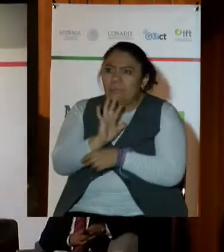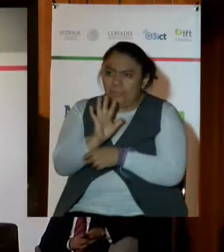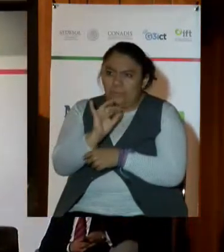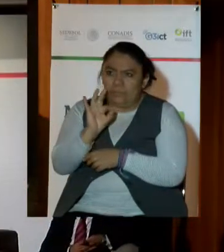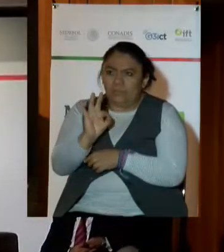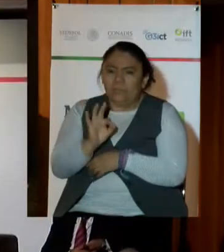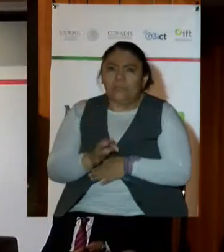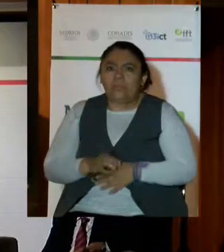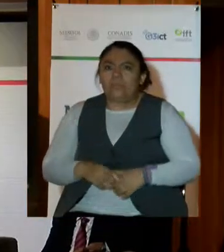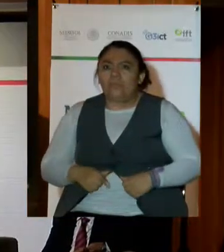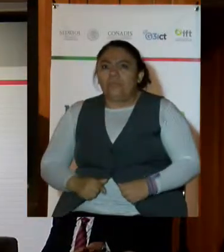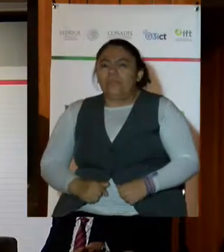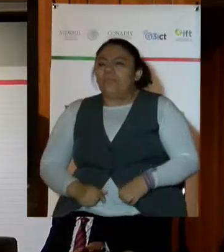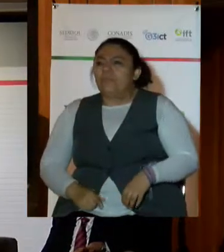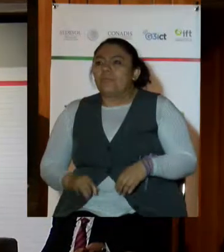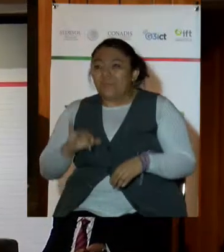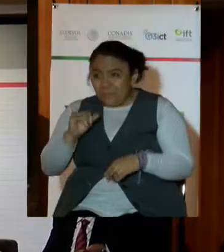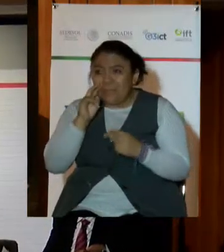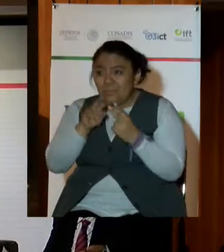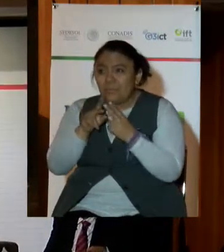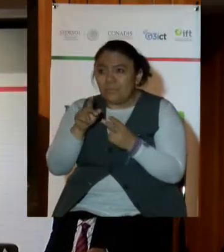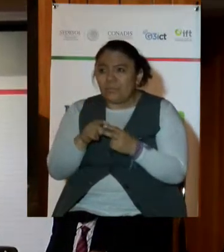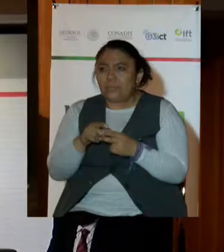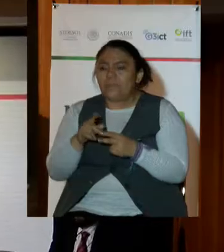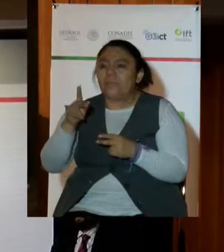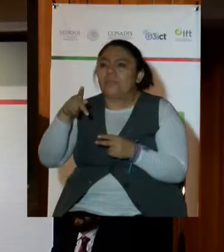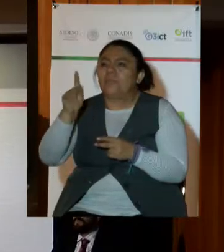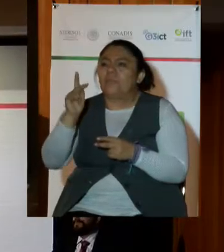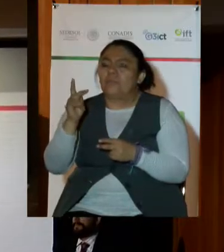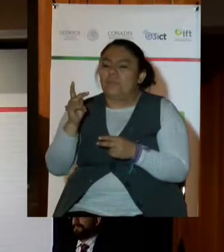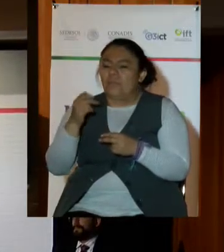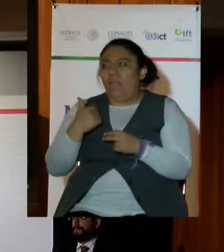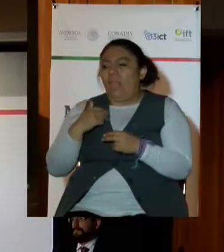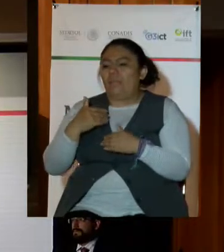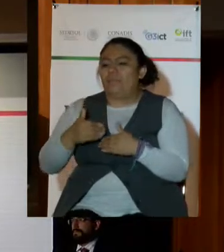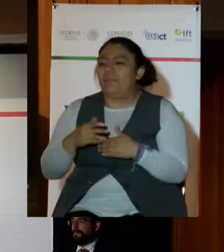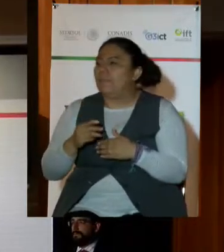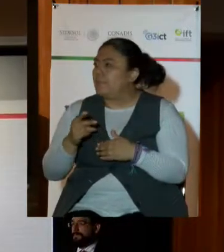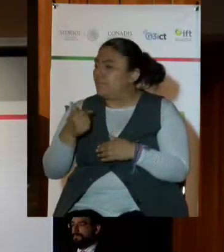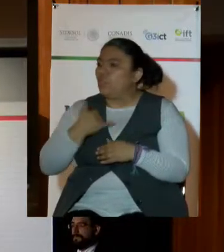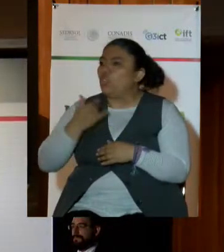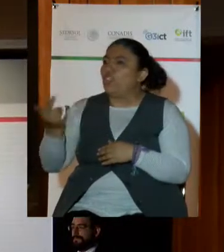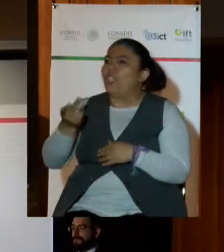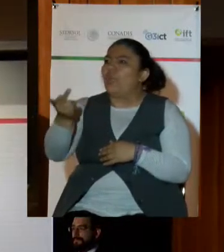extendido. Muchas gracias. ¿Alguien más?